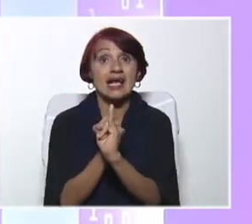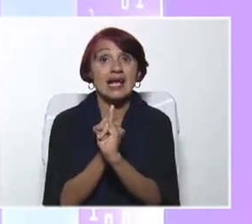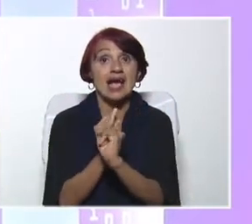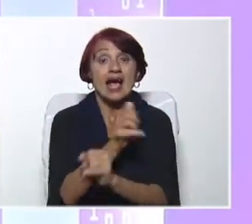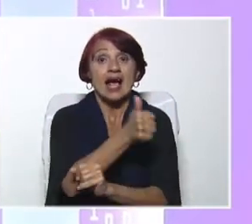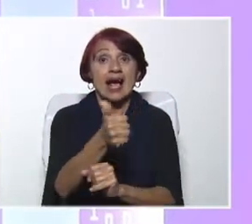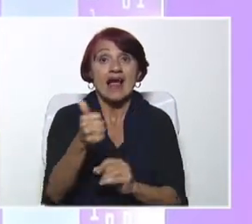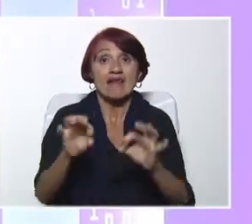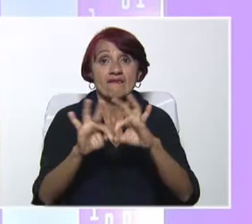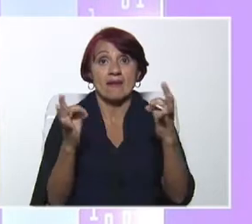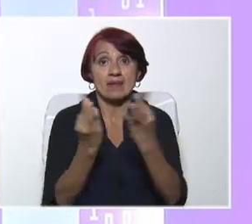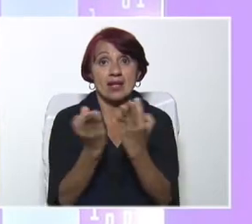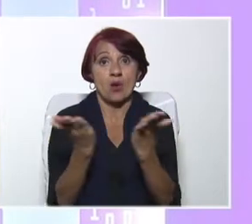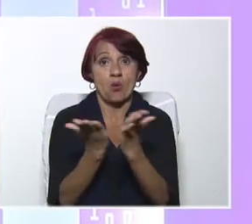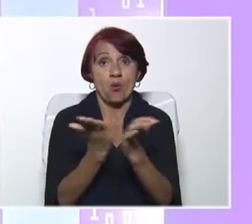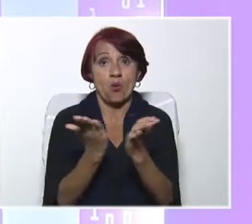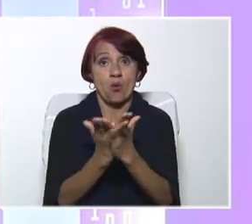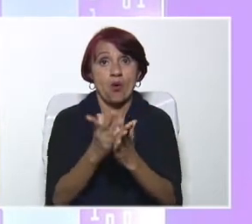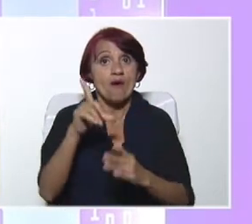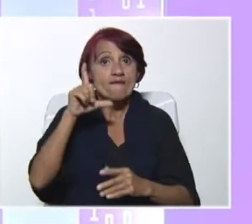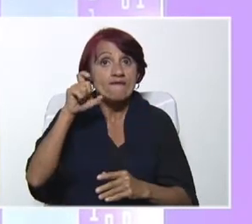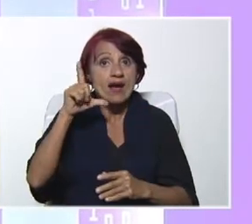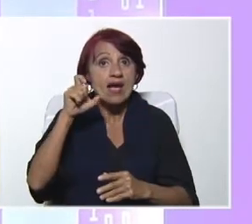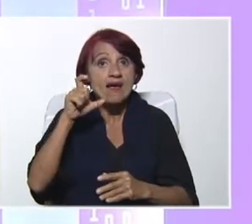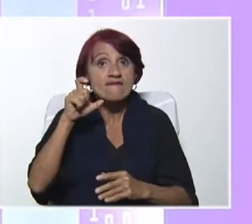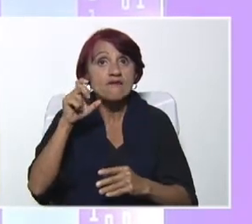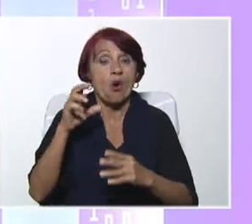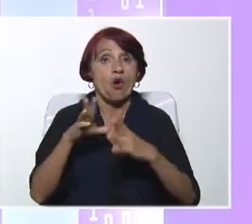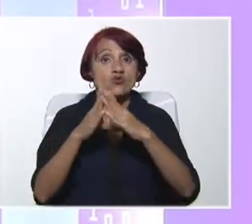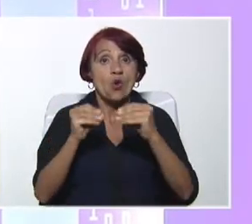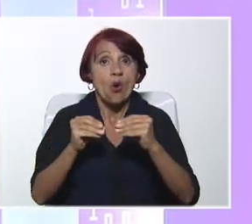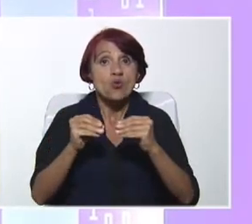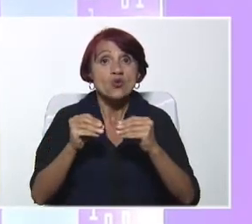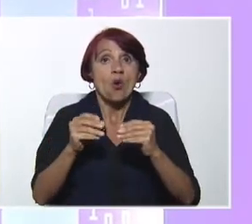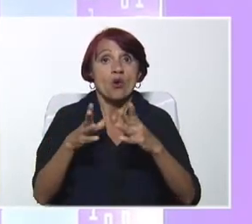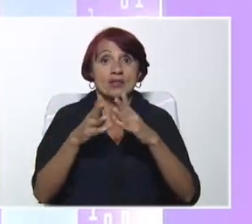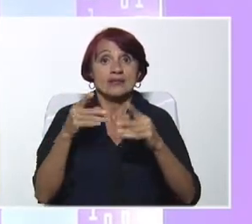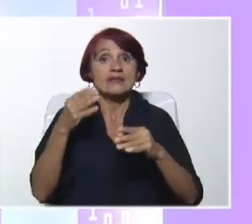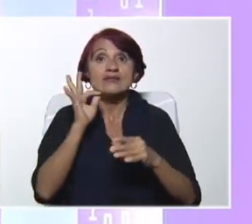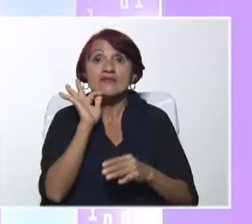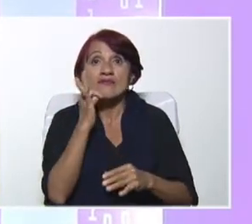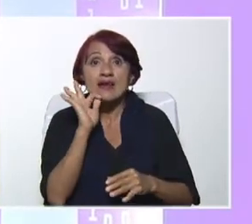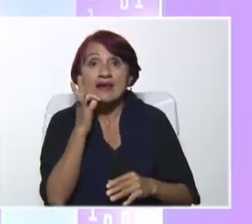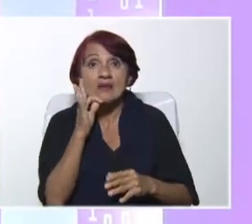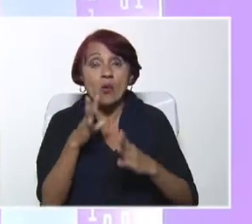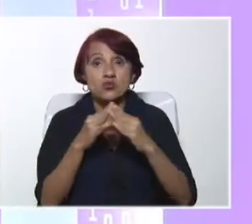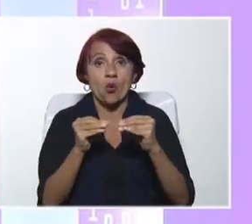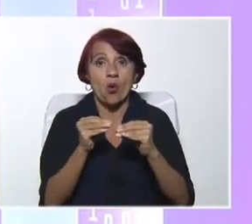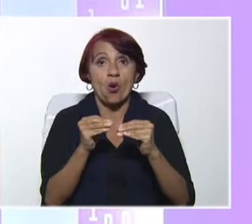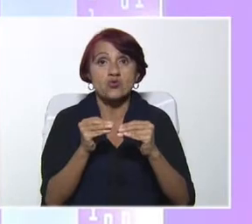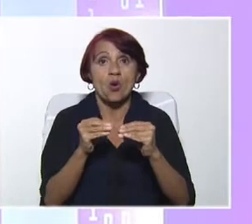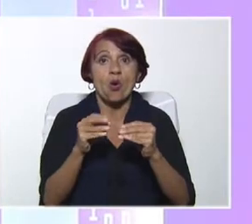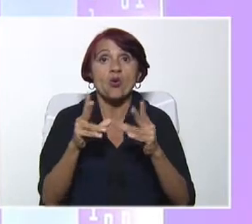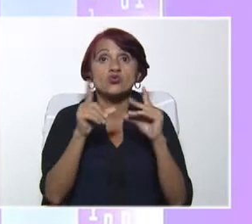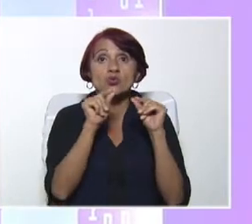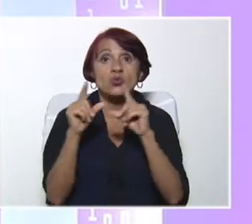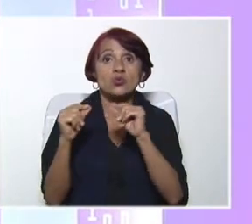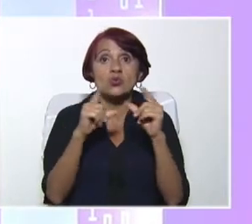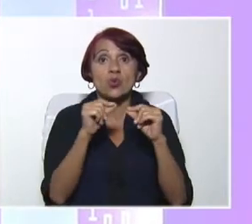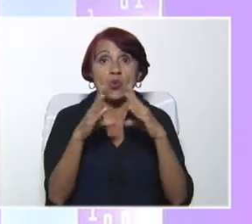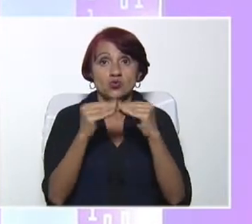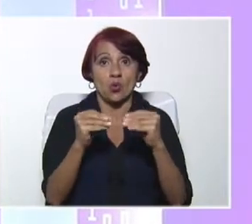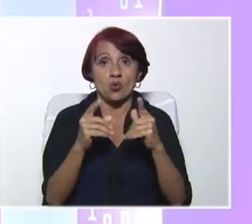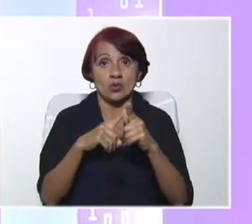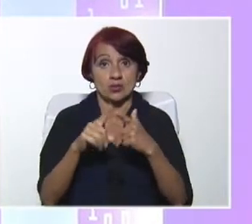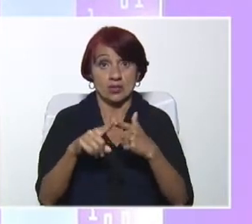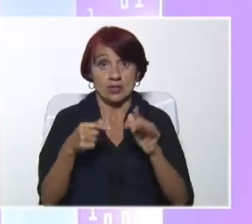@Cada Familia Una Escuela en Instagram y Facebook y @FamiliaEscuela1 en Twitter. También estoy revisando por acá todas las